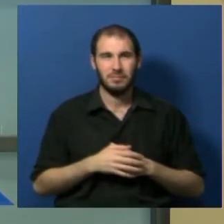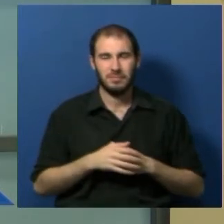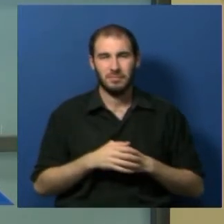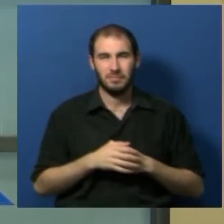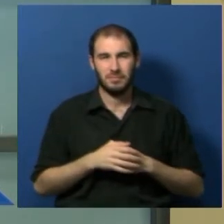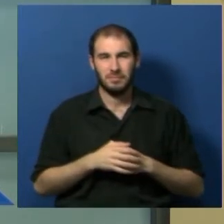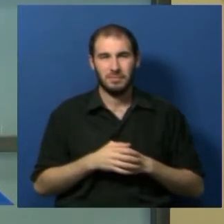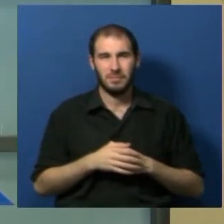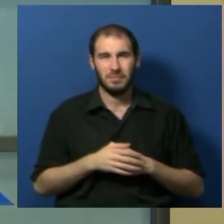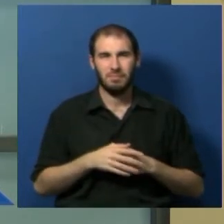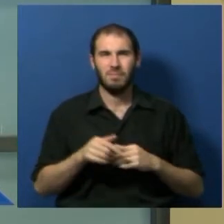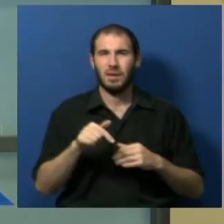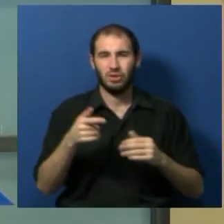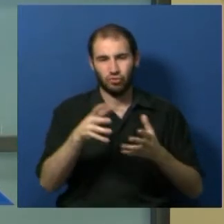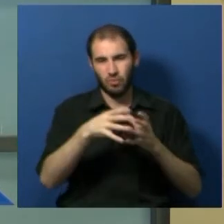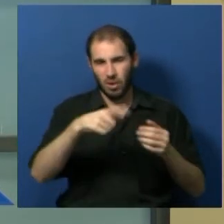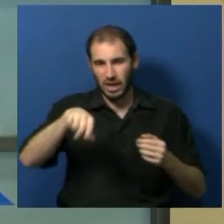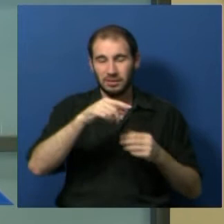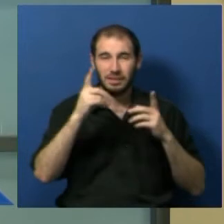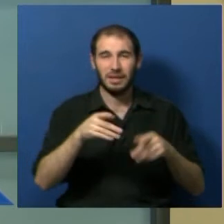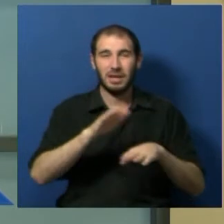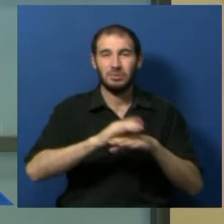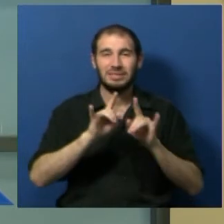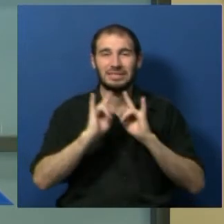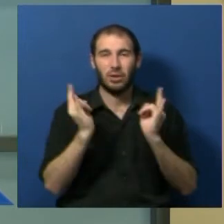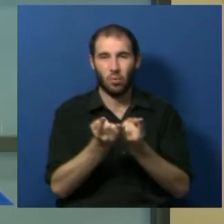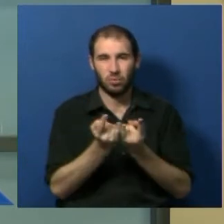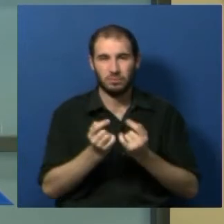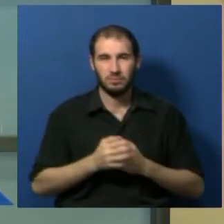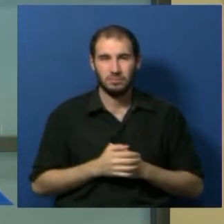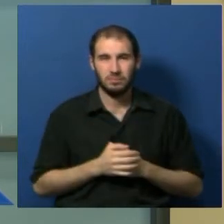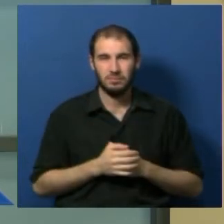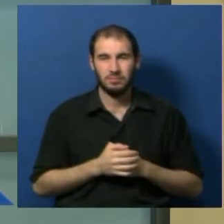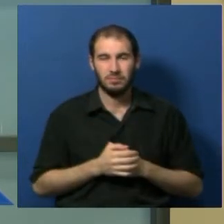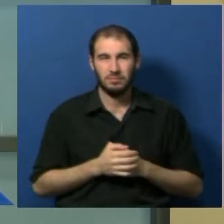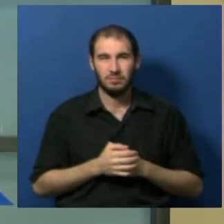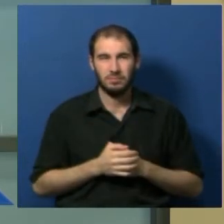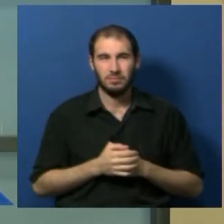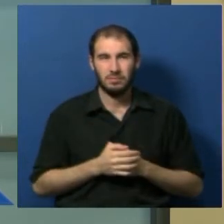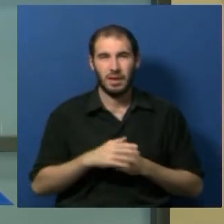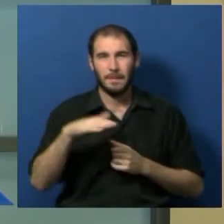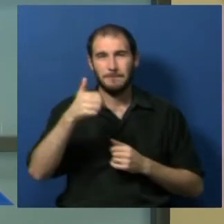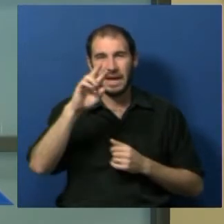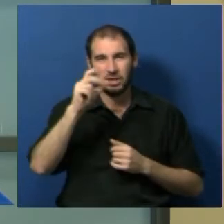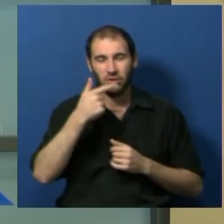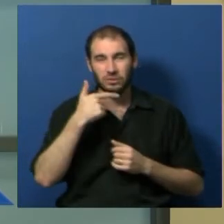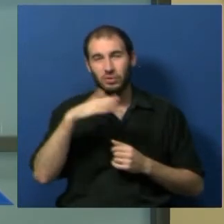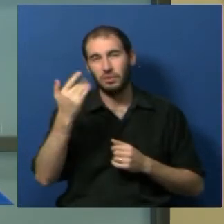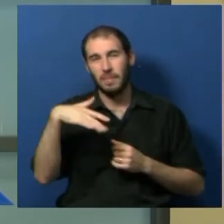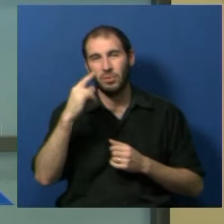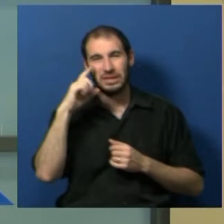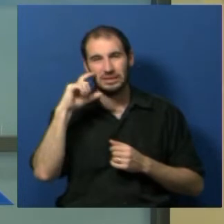sonido, básicamente a ellos y a las autoridades del SICUM, tanto a Marcos Monteleone y Mauricio